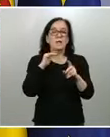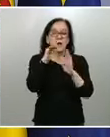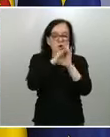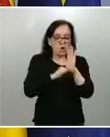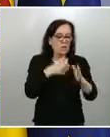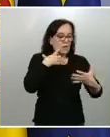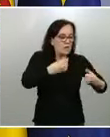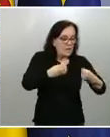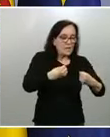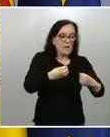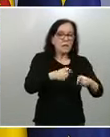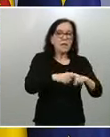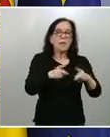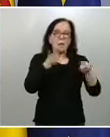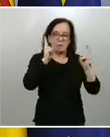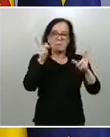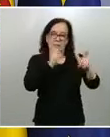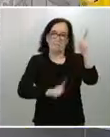permitan viajar